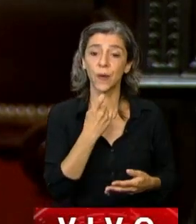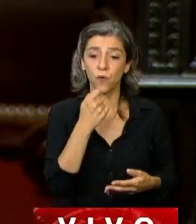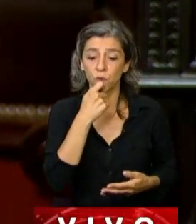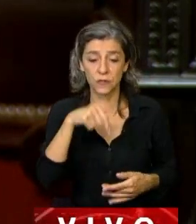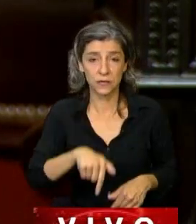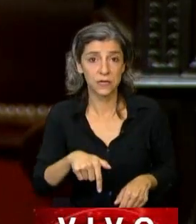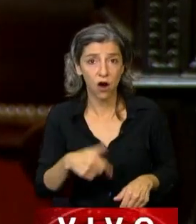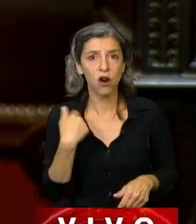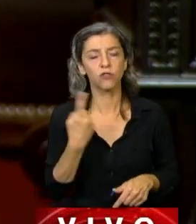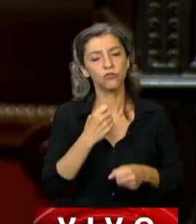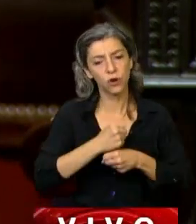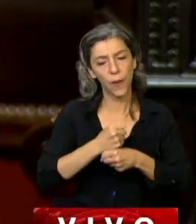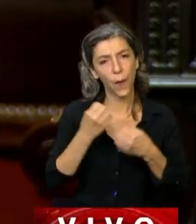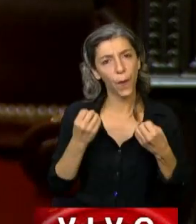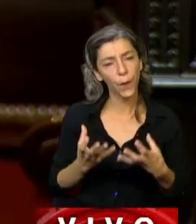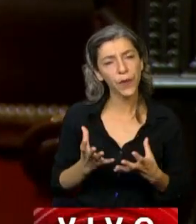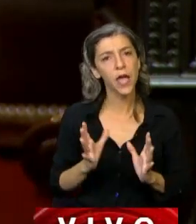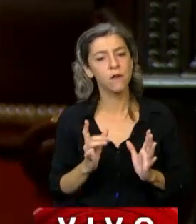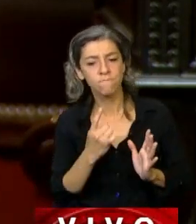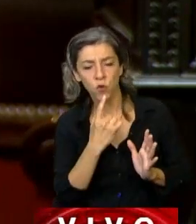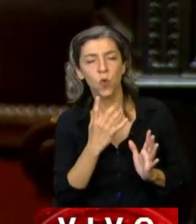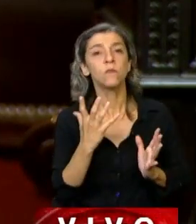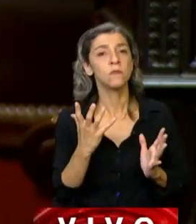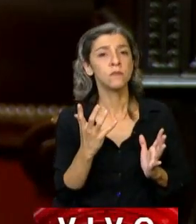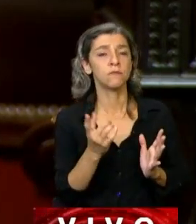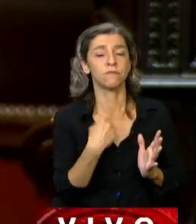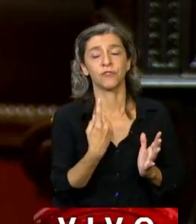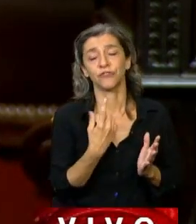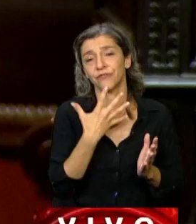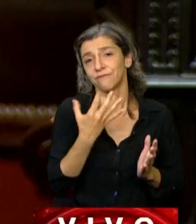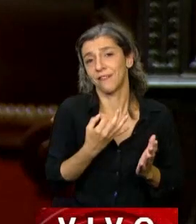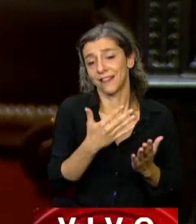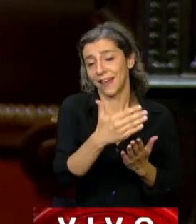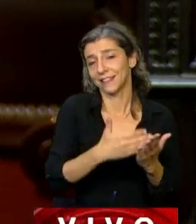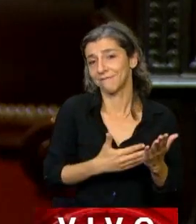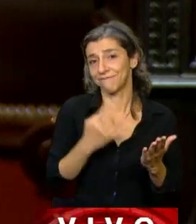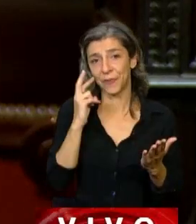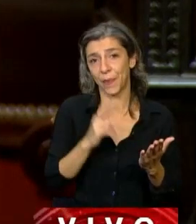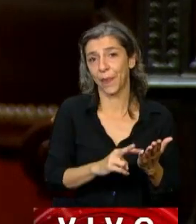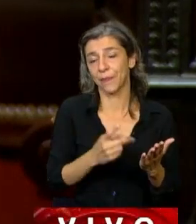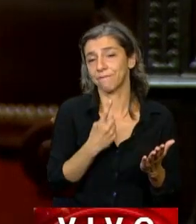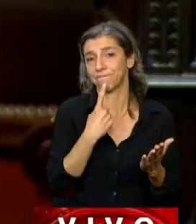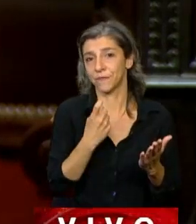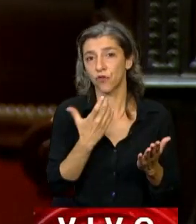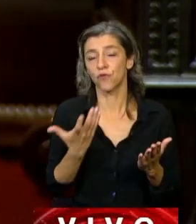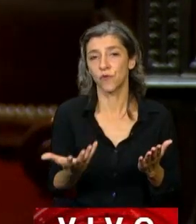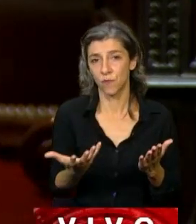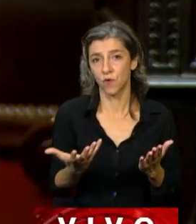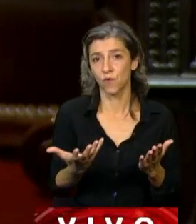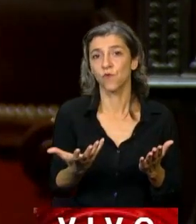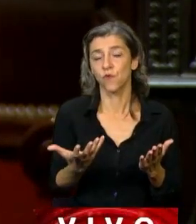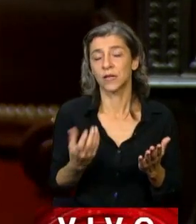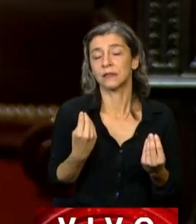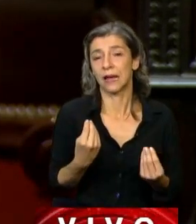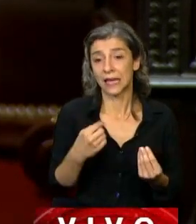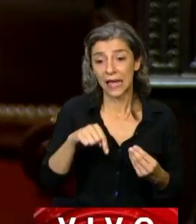correcto, si estamos haciendo bien nuestro trabajo, es tan lógico que no resiste muchas apreciaciones subjetivas. ¿Lo que estamos haciendo acá va a cambiar